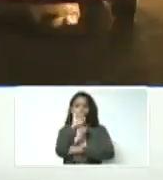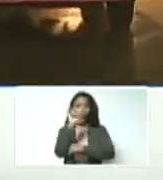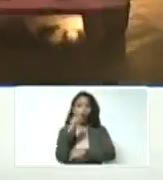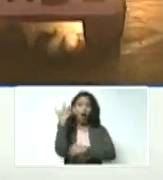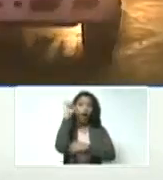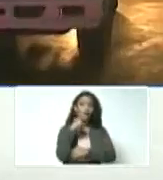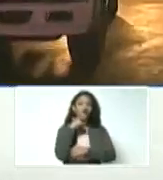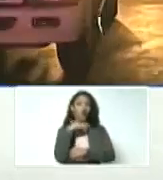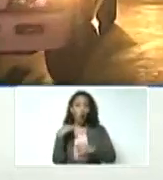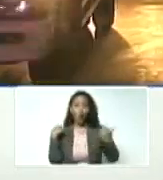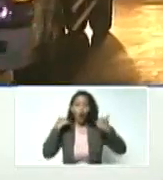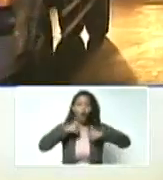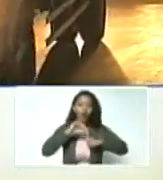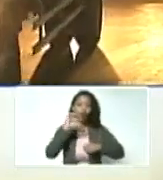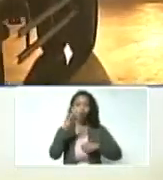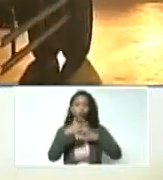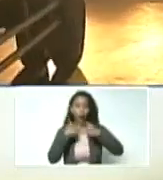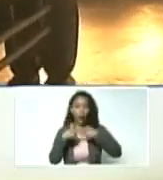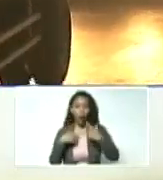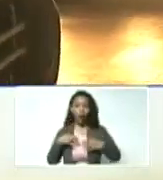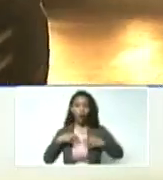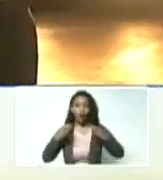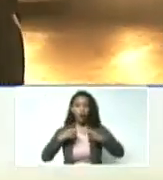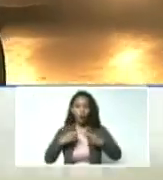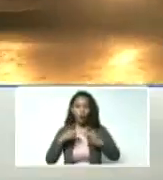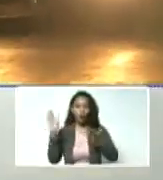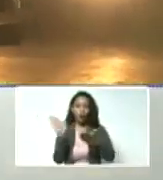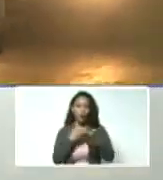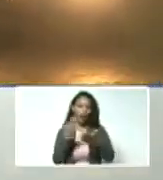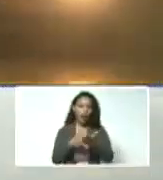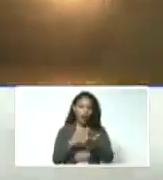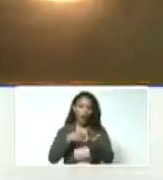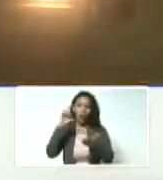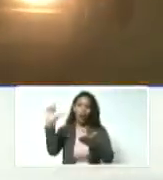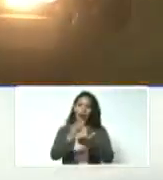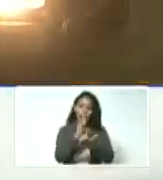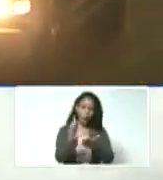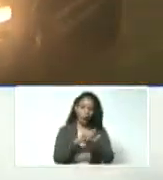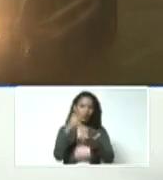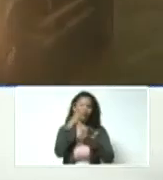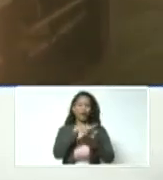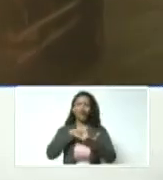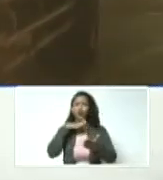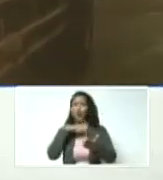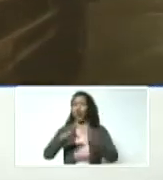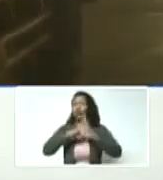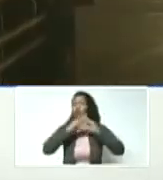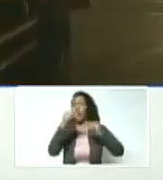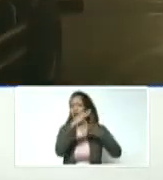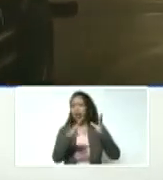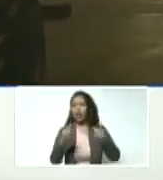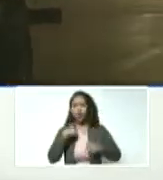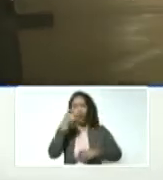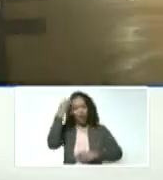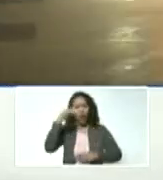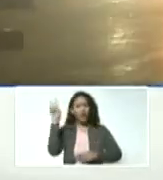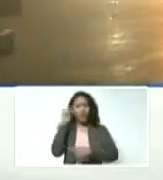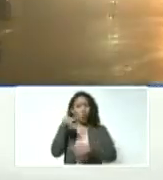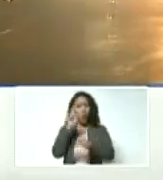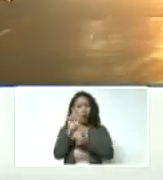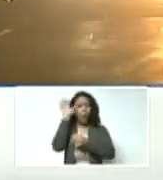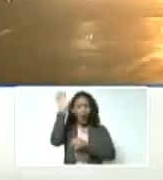bolsos tricolores, los uniformes, los cuadernos, los libros, todo, todo. Yo creo que Venezuela es el único país